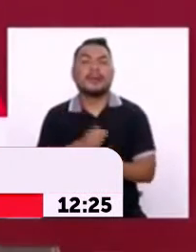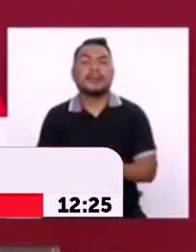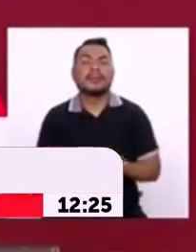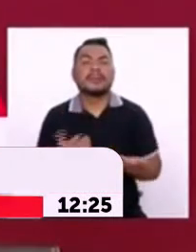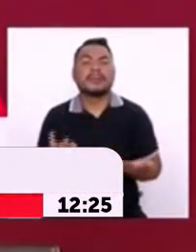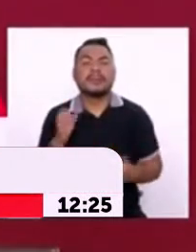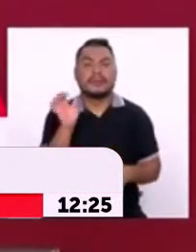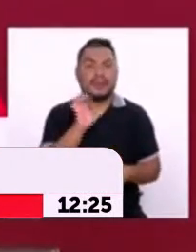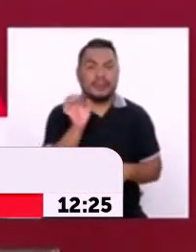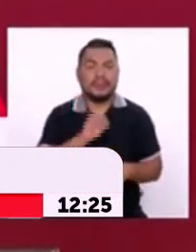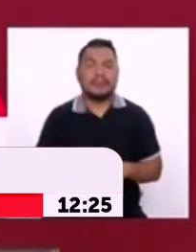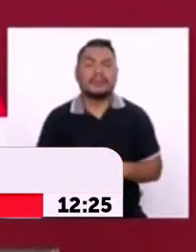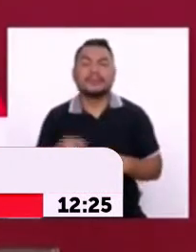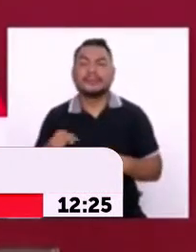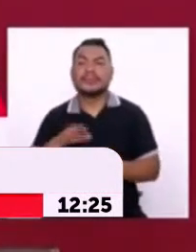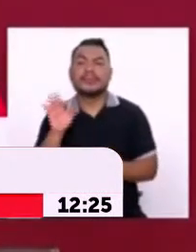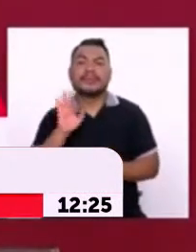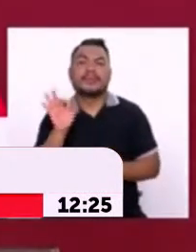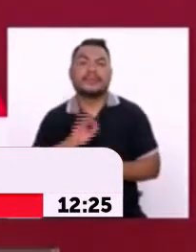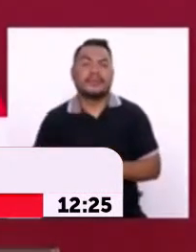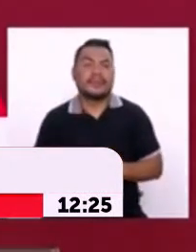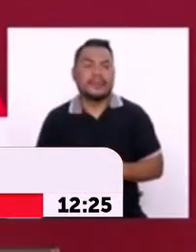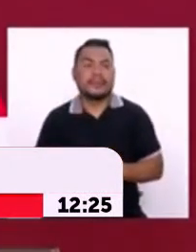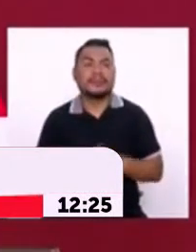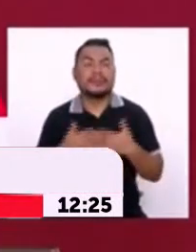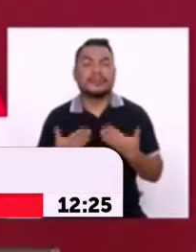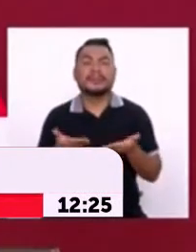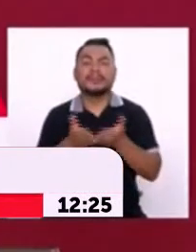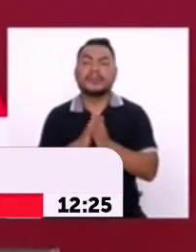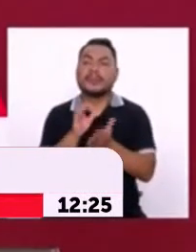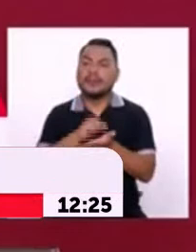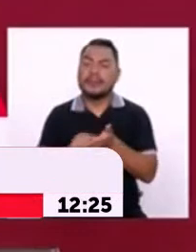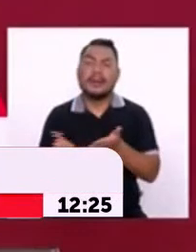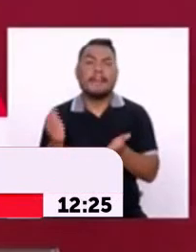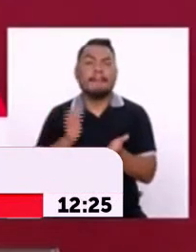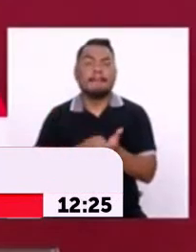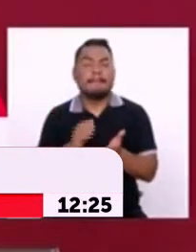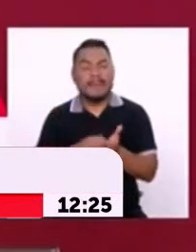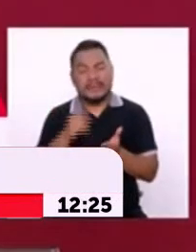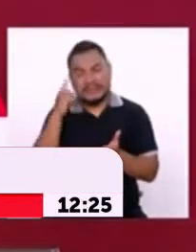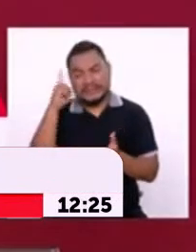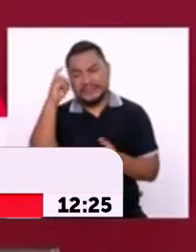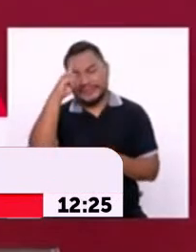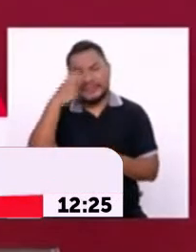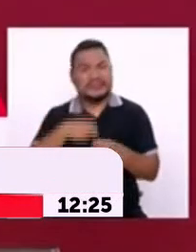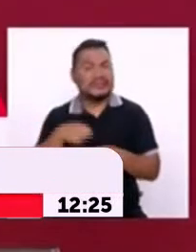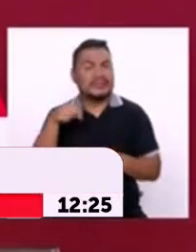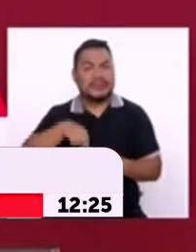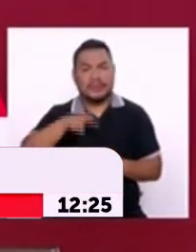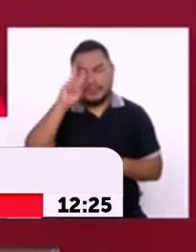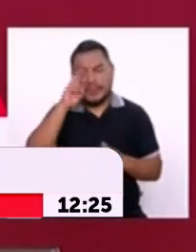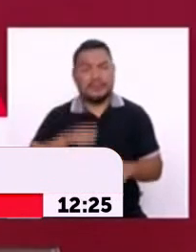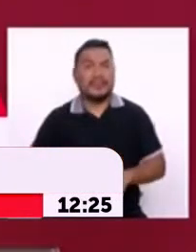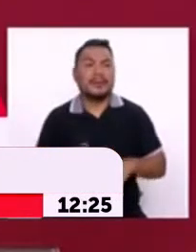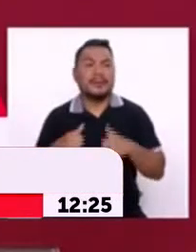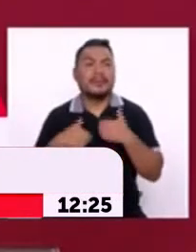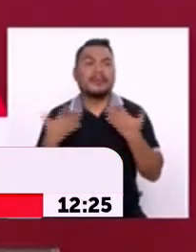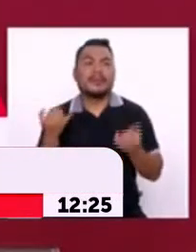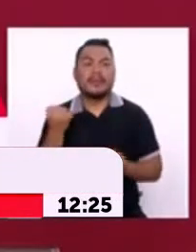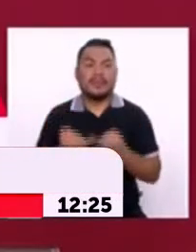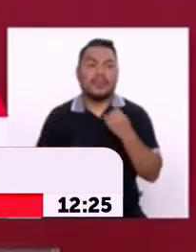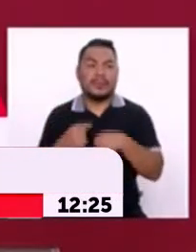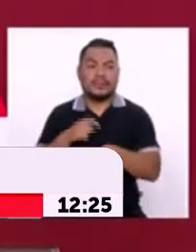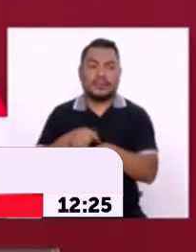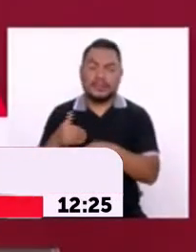los meses de enero y febrero, los meses más convulsionados que el país vivió desde